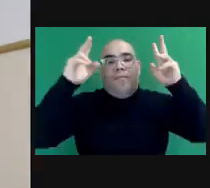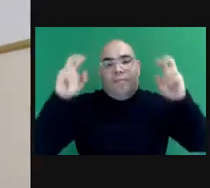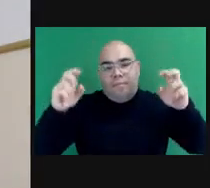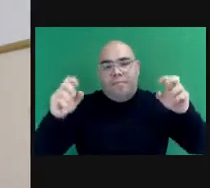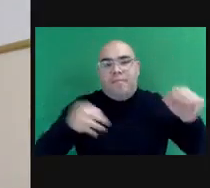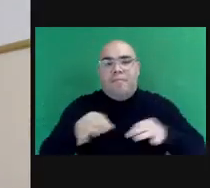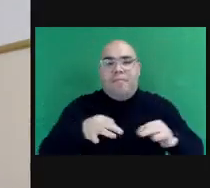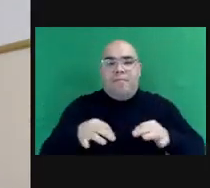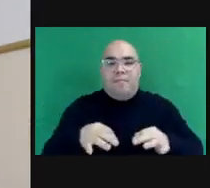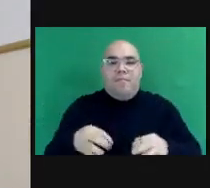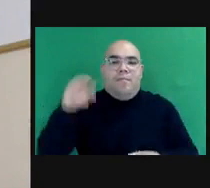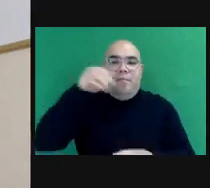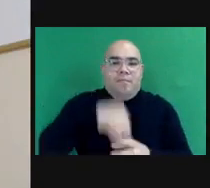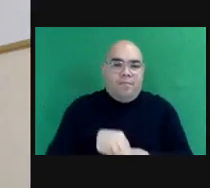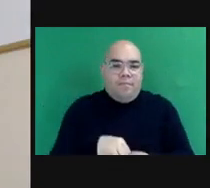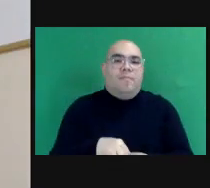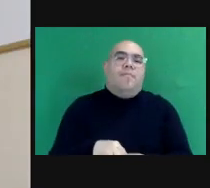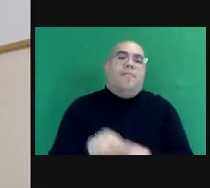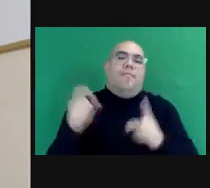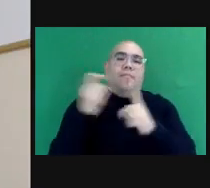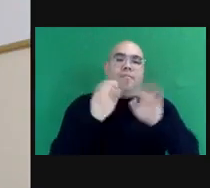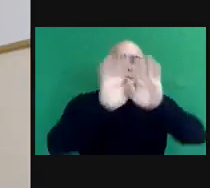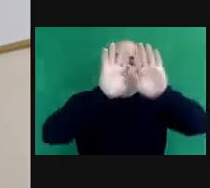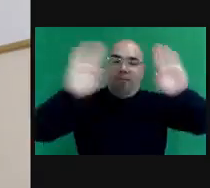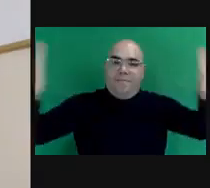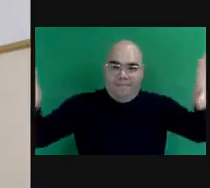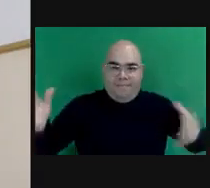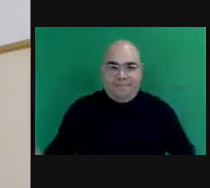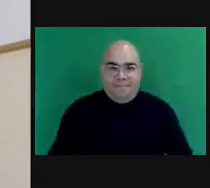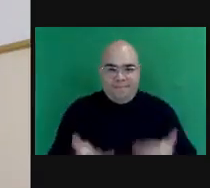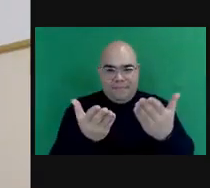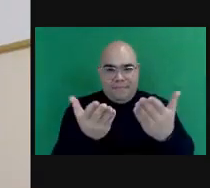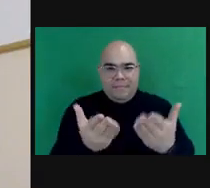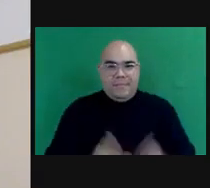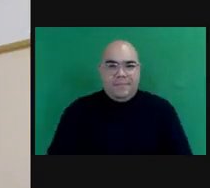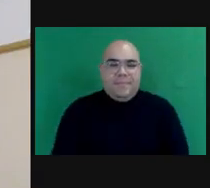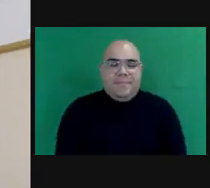tierra, el mural, la palabra como imagen.